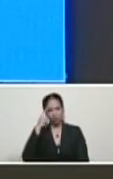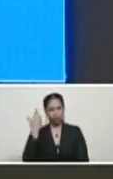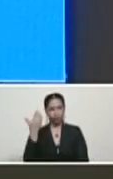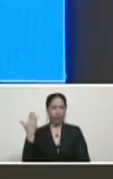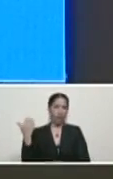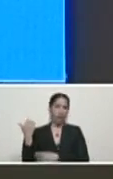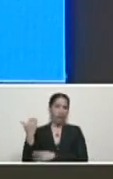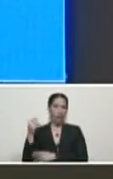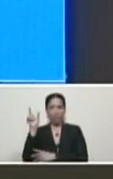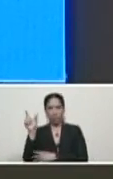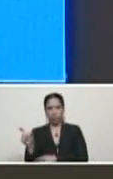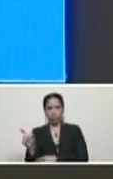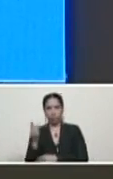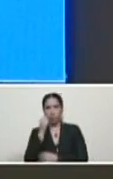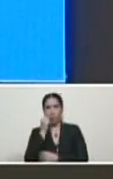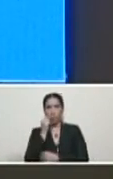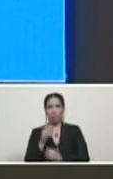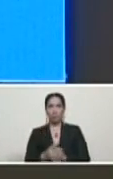los movió